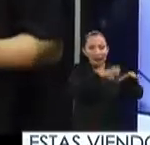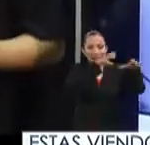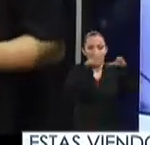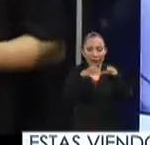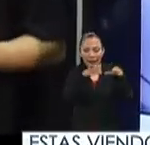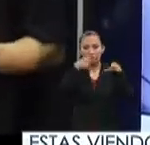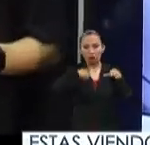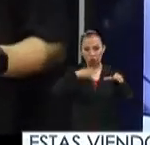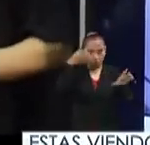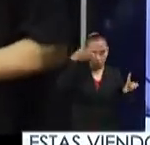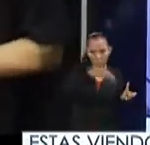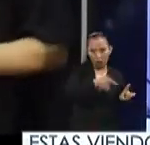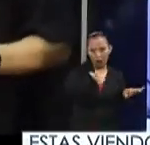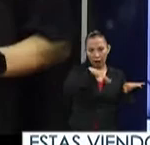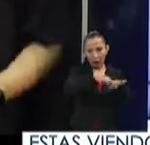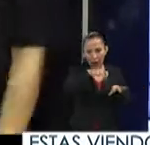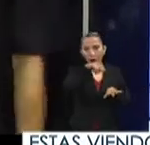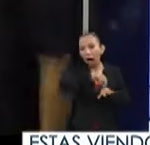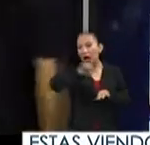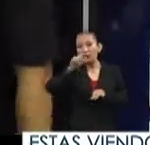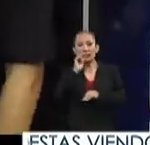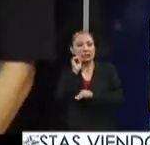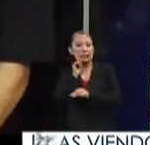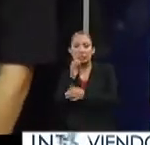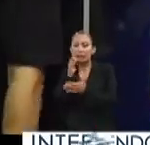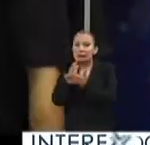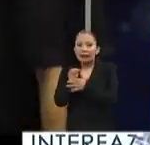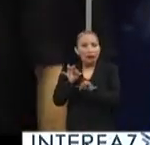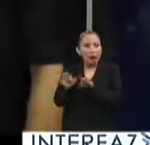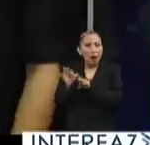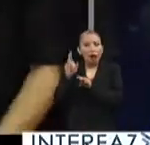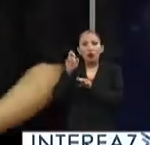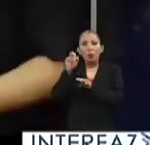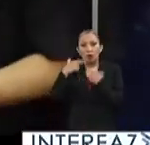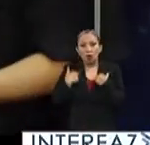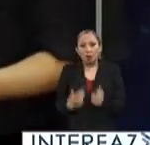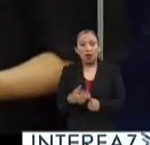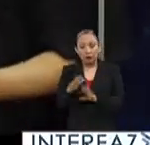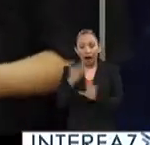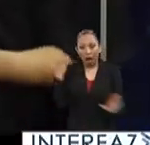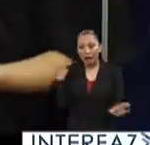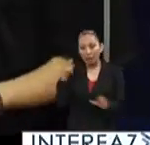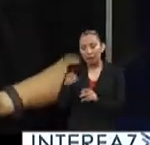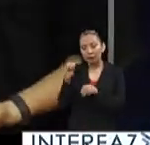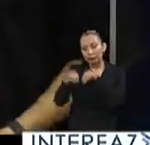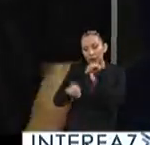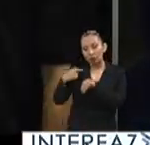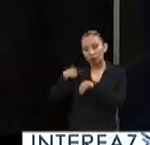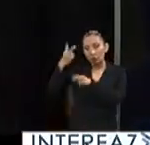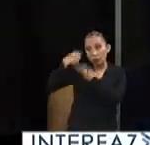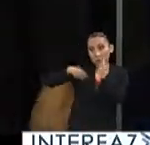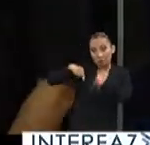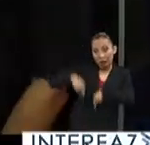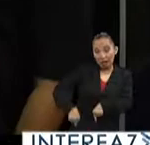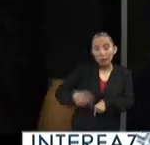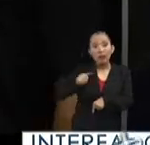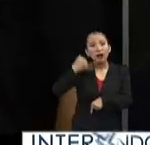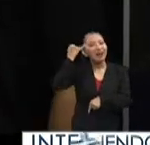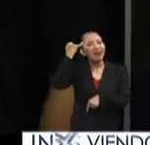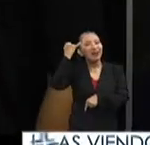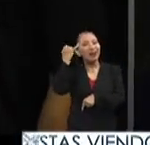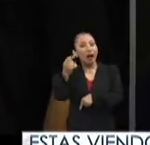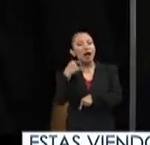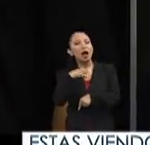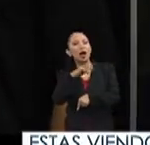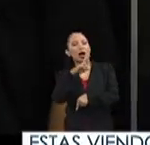principalmente donde yo trabajo. Todavía no he trabajado con Robonaut, de hecho ya lo habían construido cuando yo llegué, pero aquí la idea es de